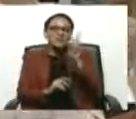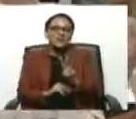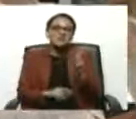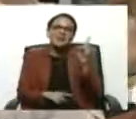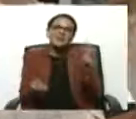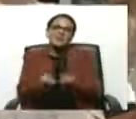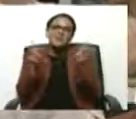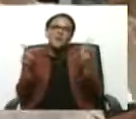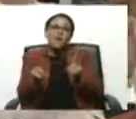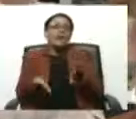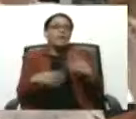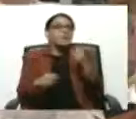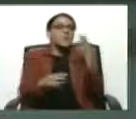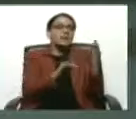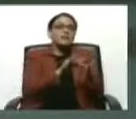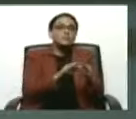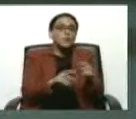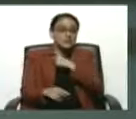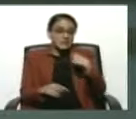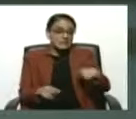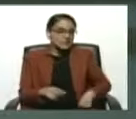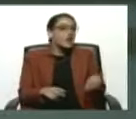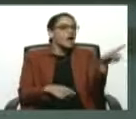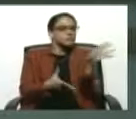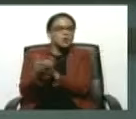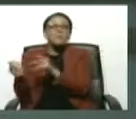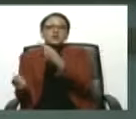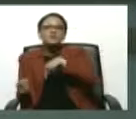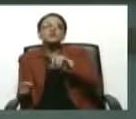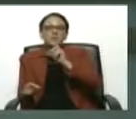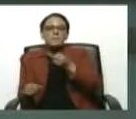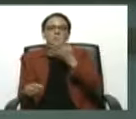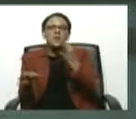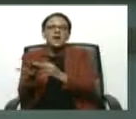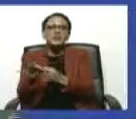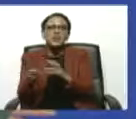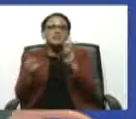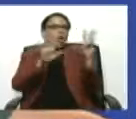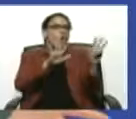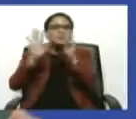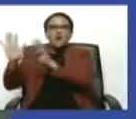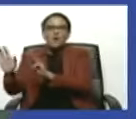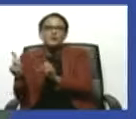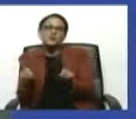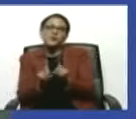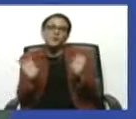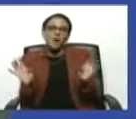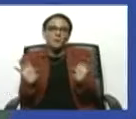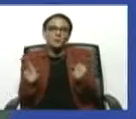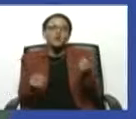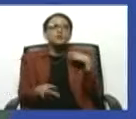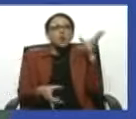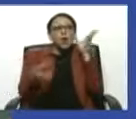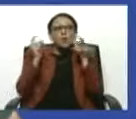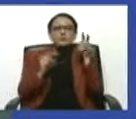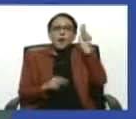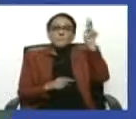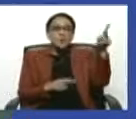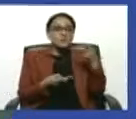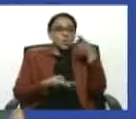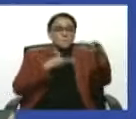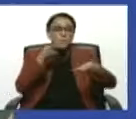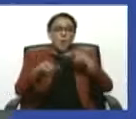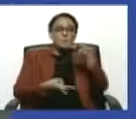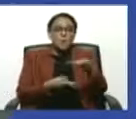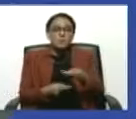sido el crecimiento para China. Escuchando al profesor Fang Gang, es realmente impactante.